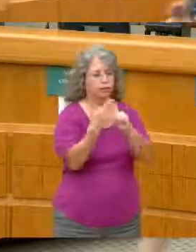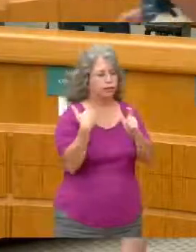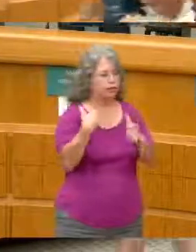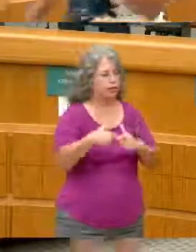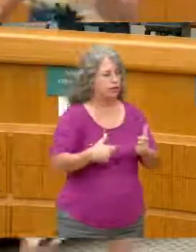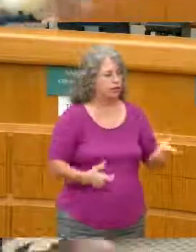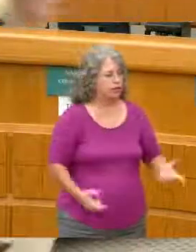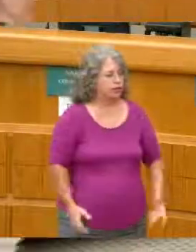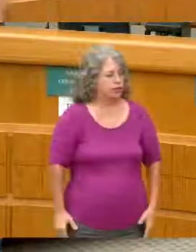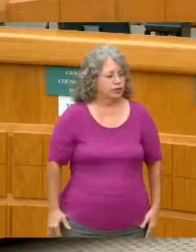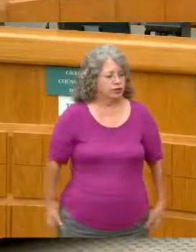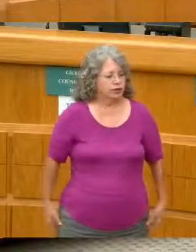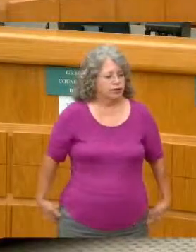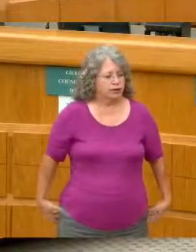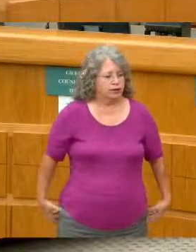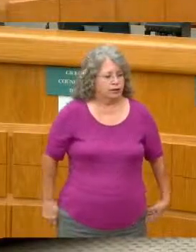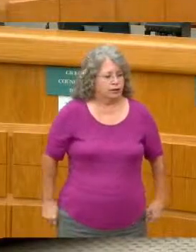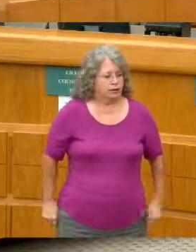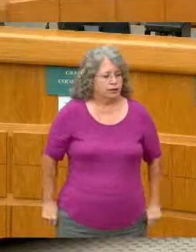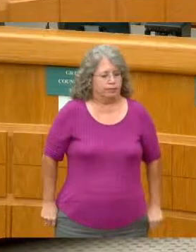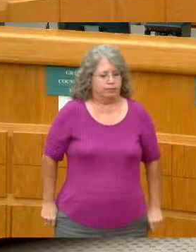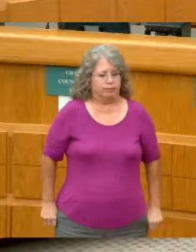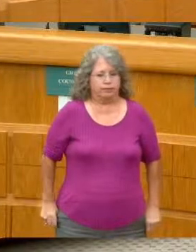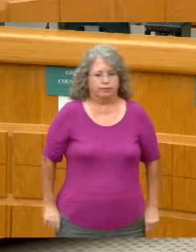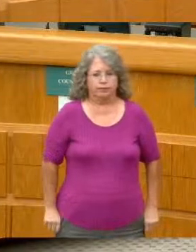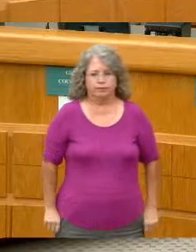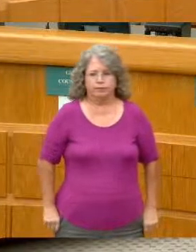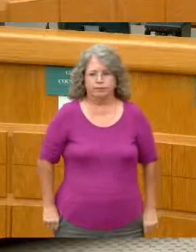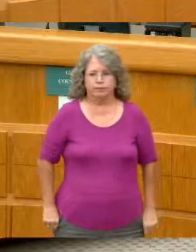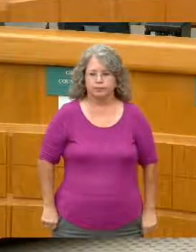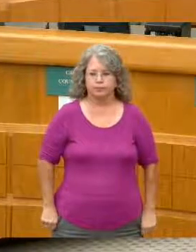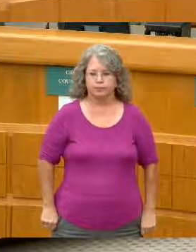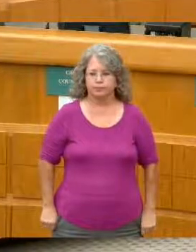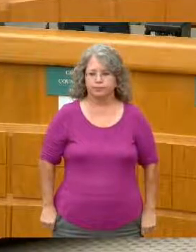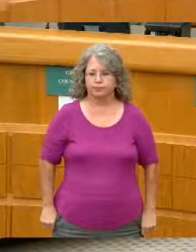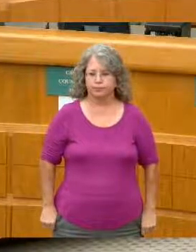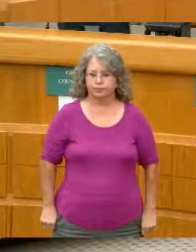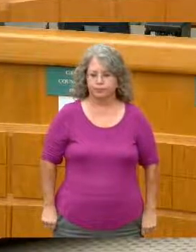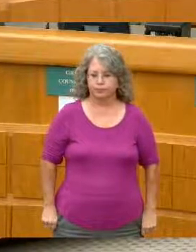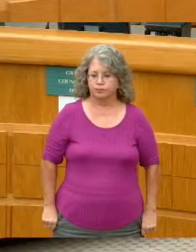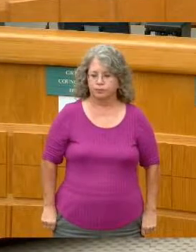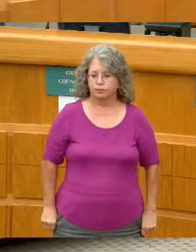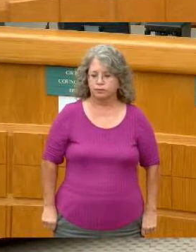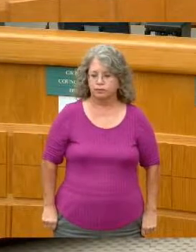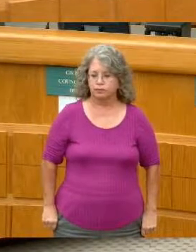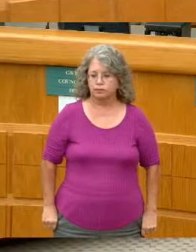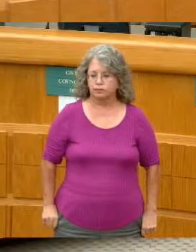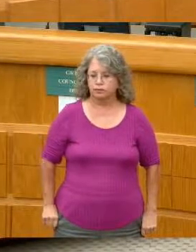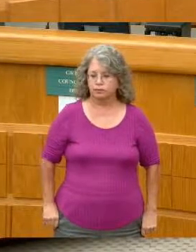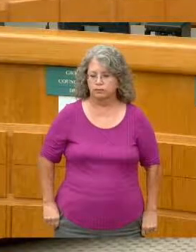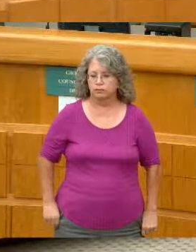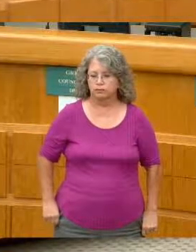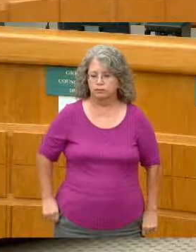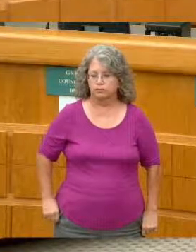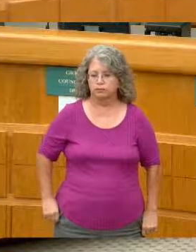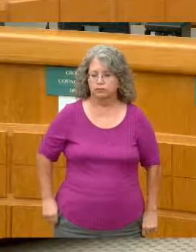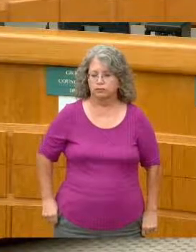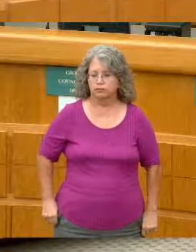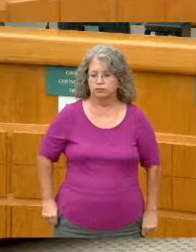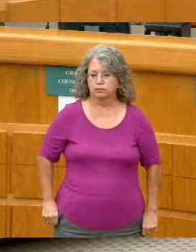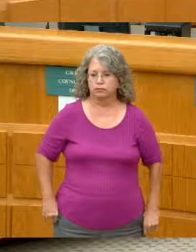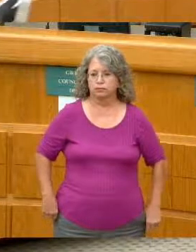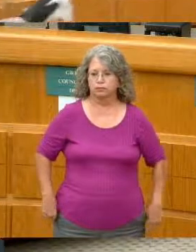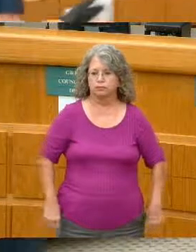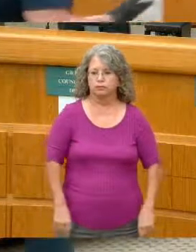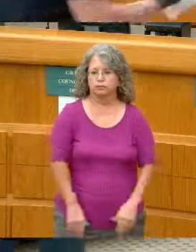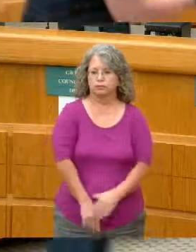Primeramente, queremos enviar nuestro más sentido pésame para las familias de las 11 personas reportadas fallecidas el día de hoy. El día de mañana se va a llevar a cabo la toma de